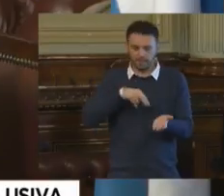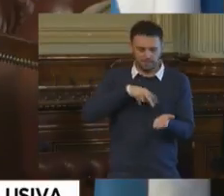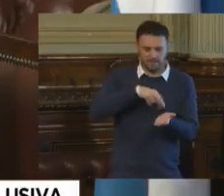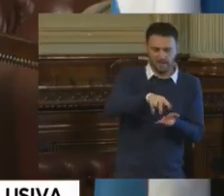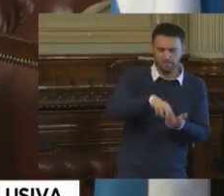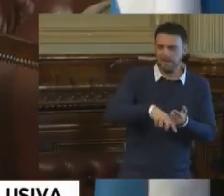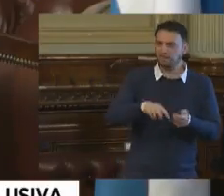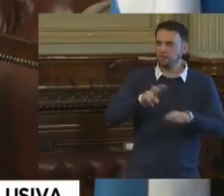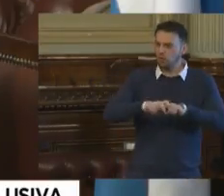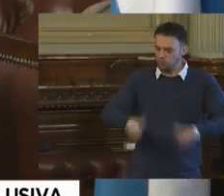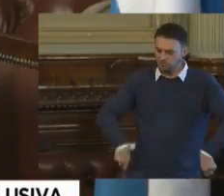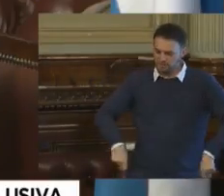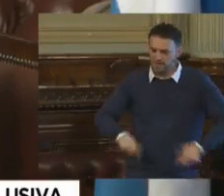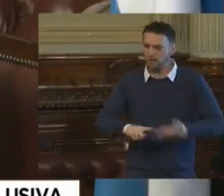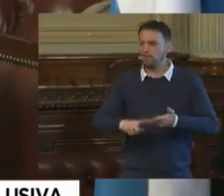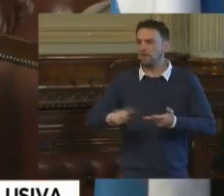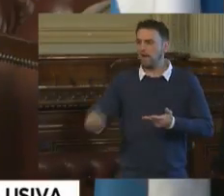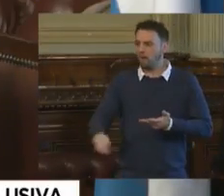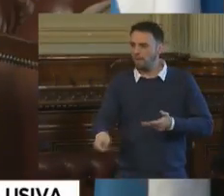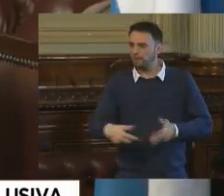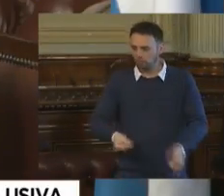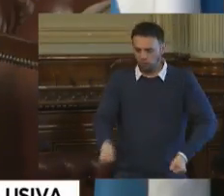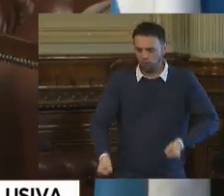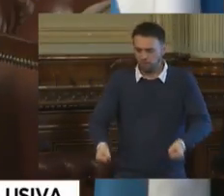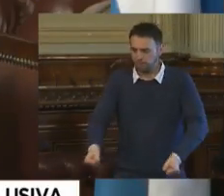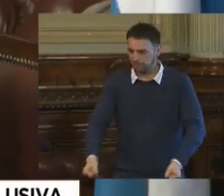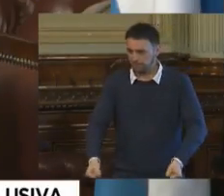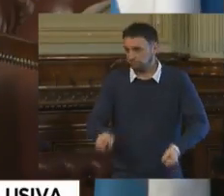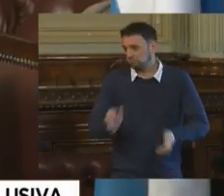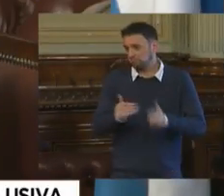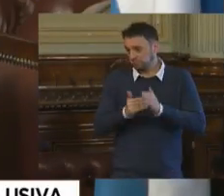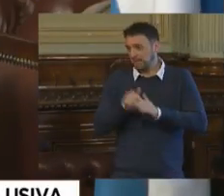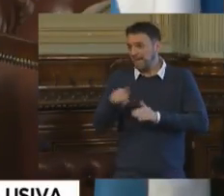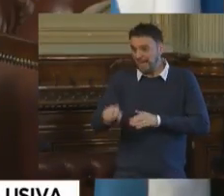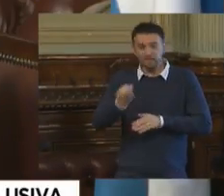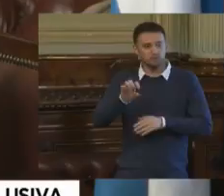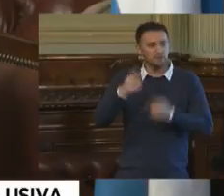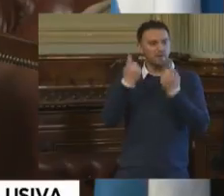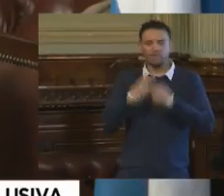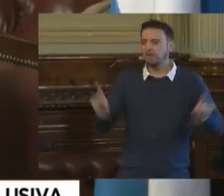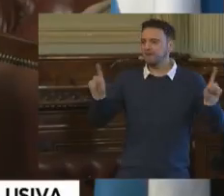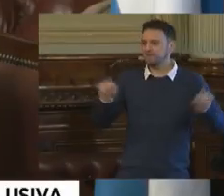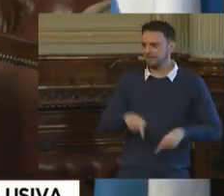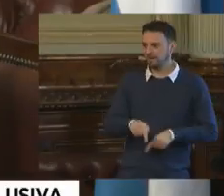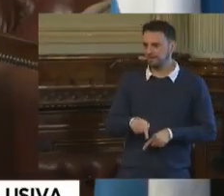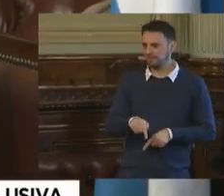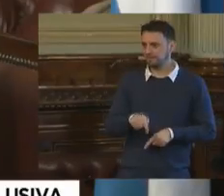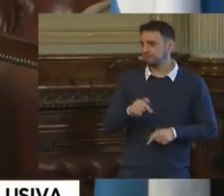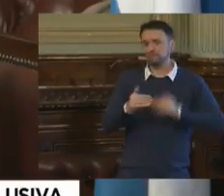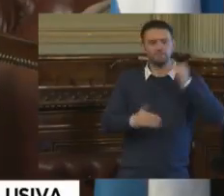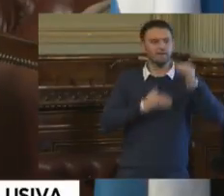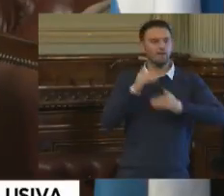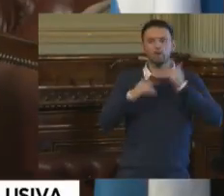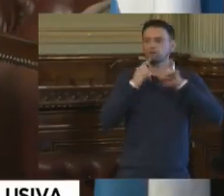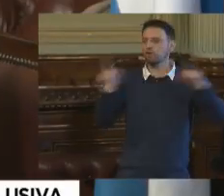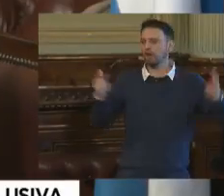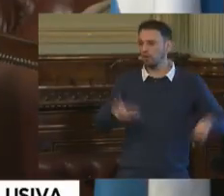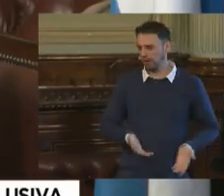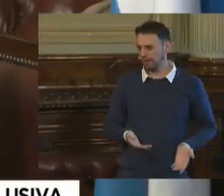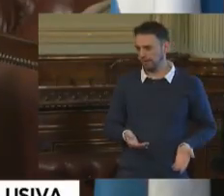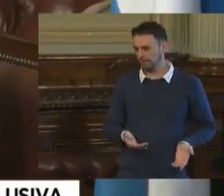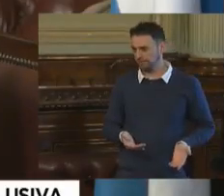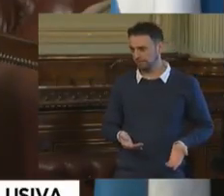en silla de ruedas otros van a hacer con un bastón canadiense y ahí está la diversidad funcional digamos son evoluciones hacia